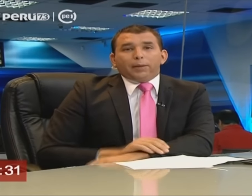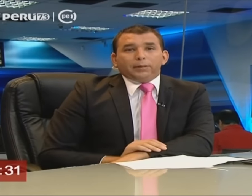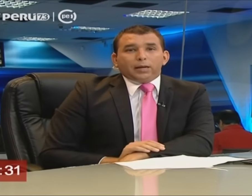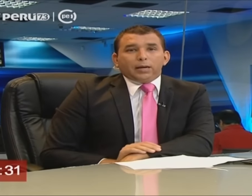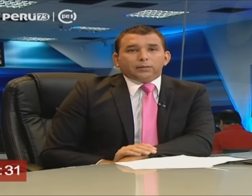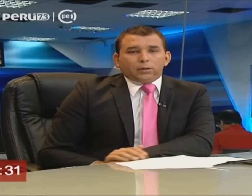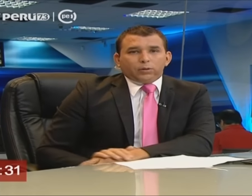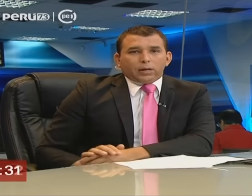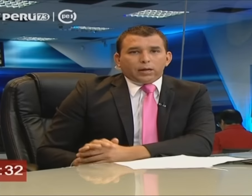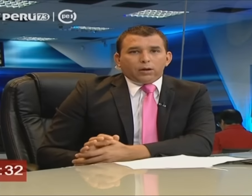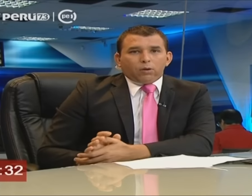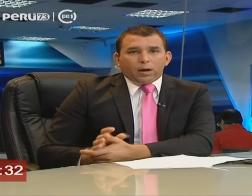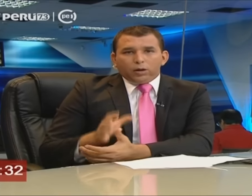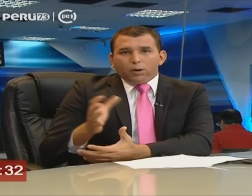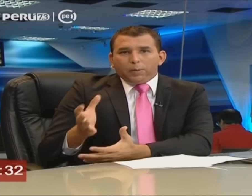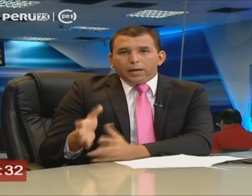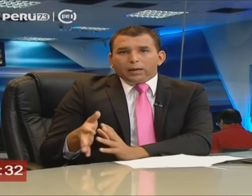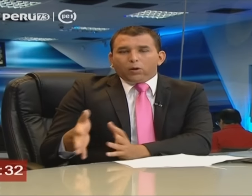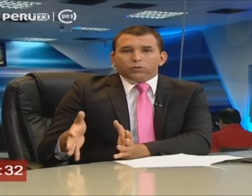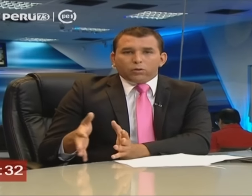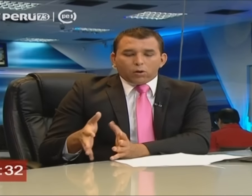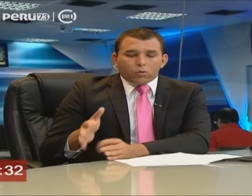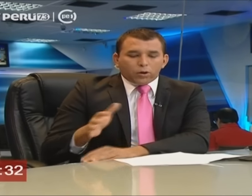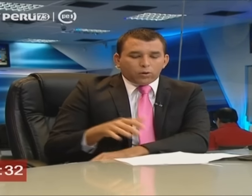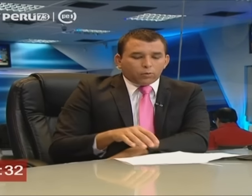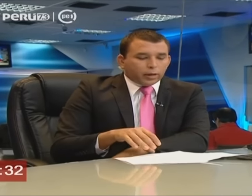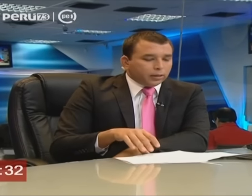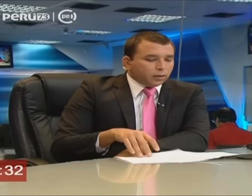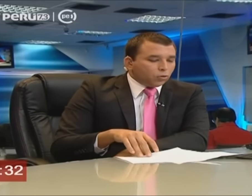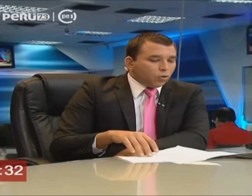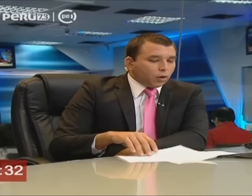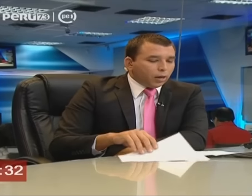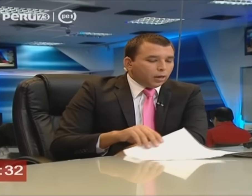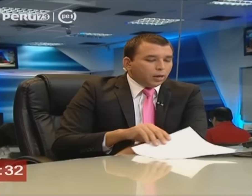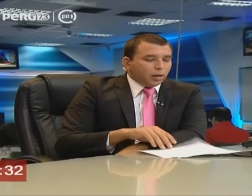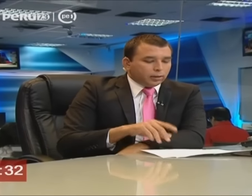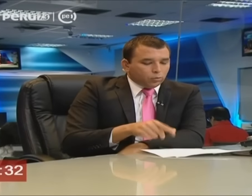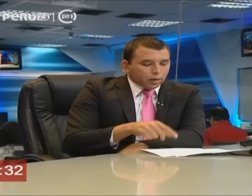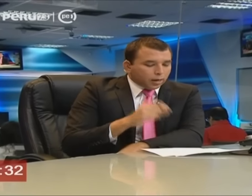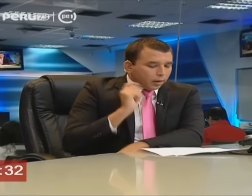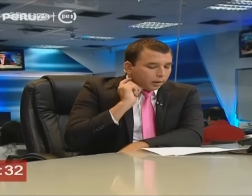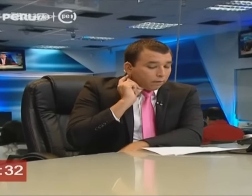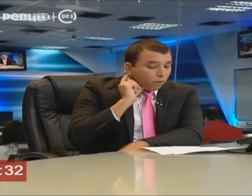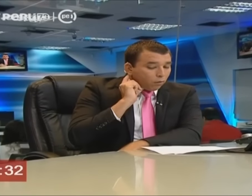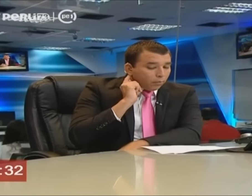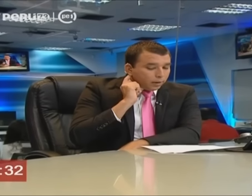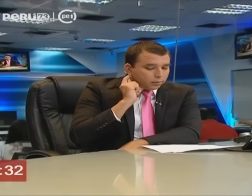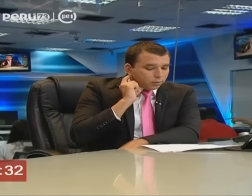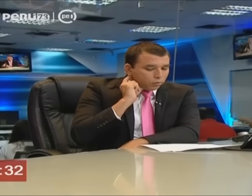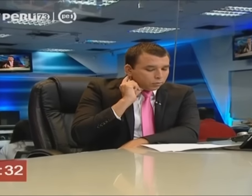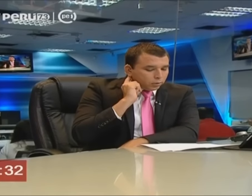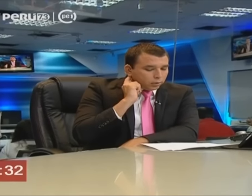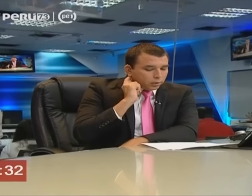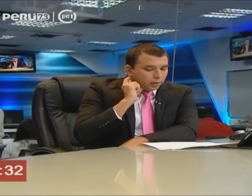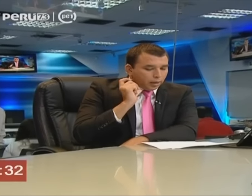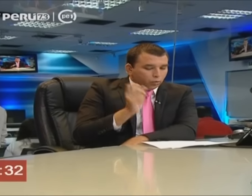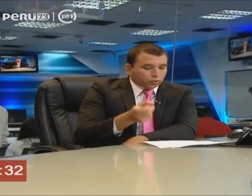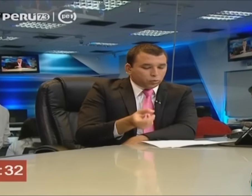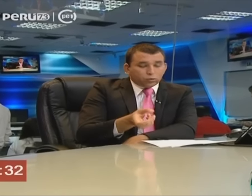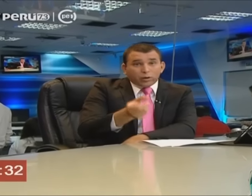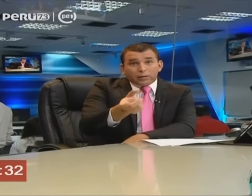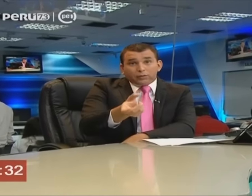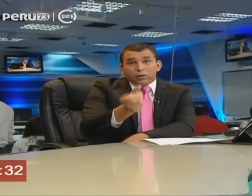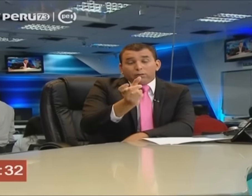cronista parlamentaria, se encuentra en el lugar y nos va a explicar qué cosa es lo que ha ocurrido. Porque entiendo yo que ante una reforma, ¿no?, en